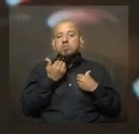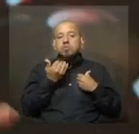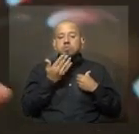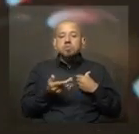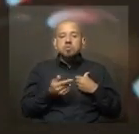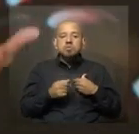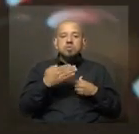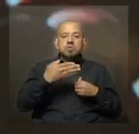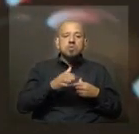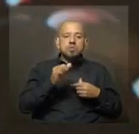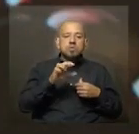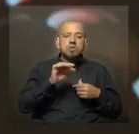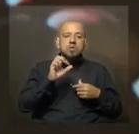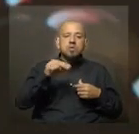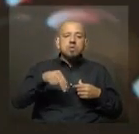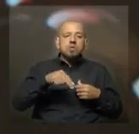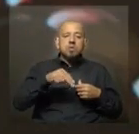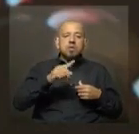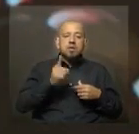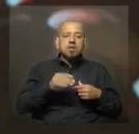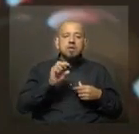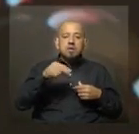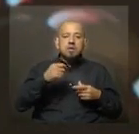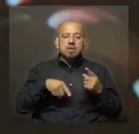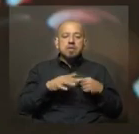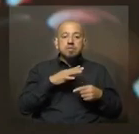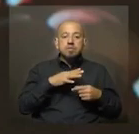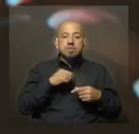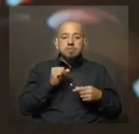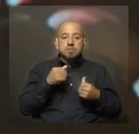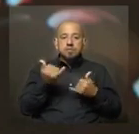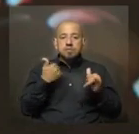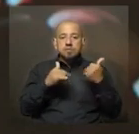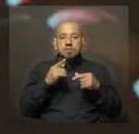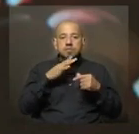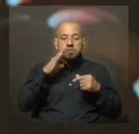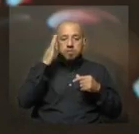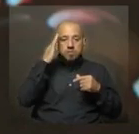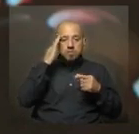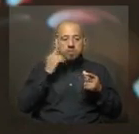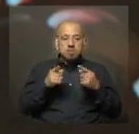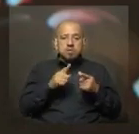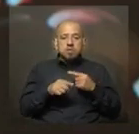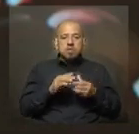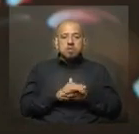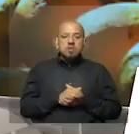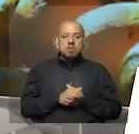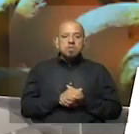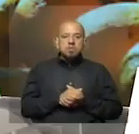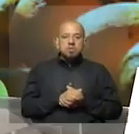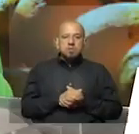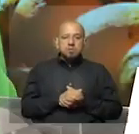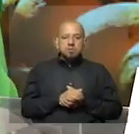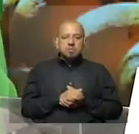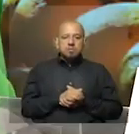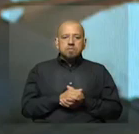berenjena. Entonces, con esta herramienta tratamos de darle justamente más información y que supiera y que se animara a probarlo. Ahí estamos para... Perdón, sí, no,